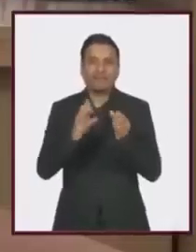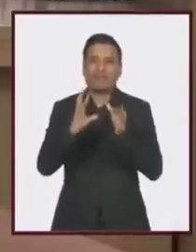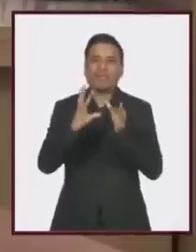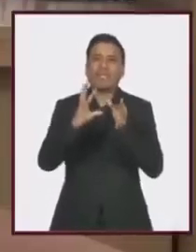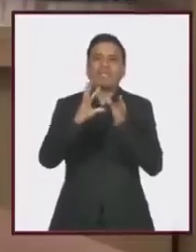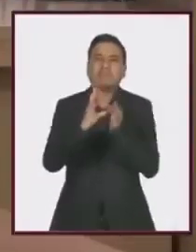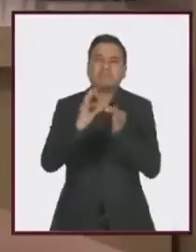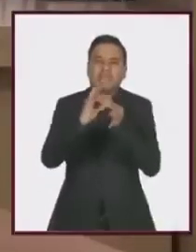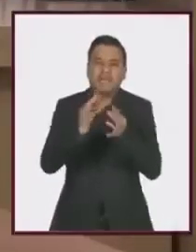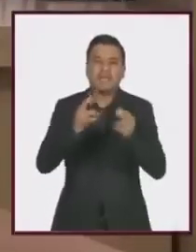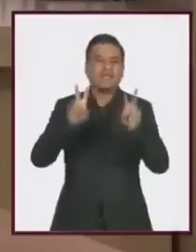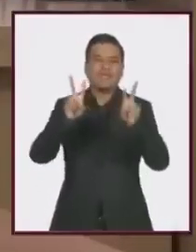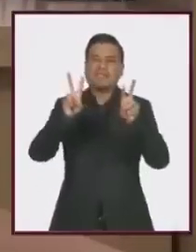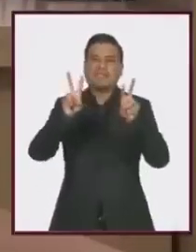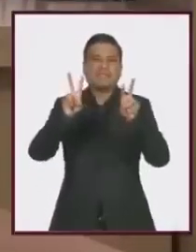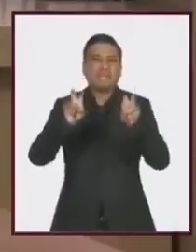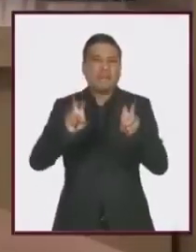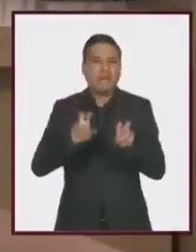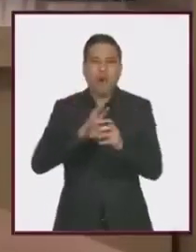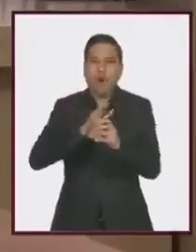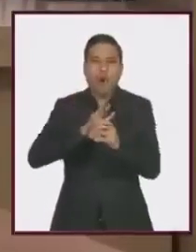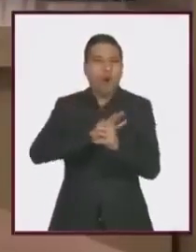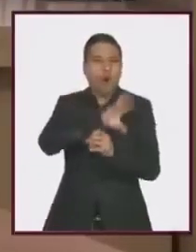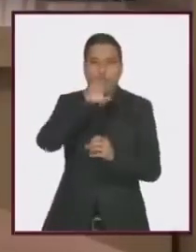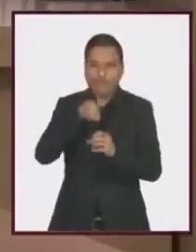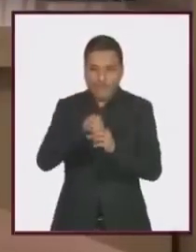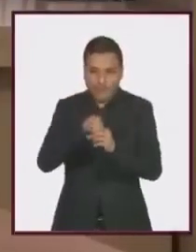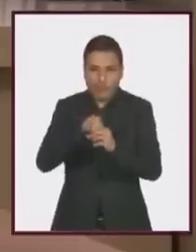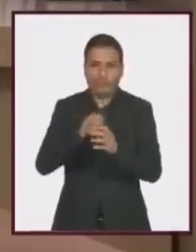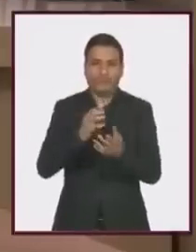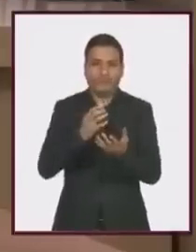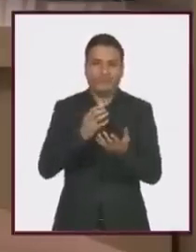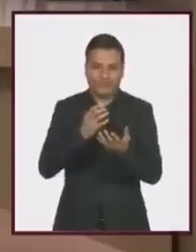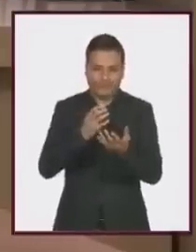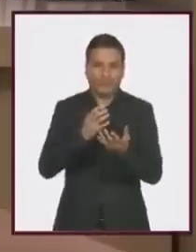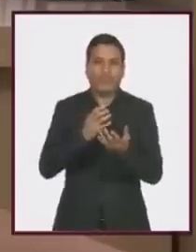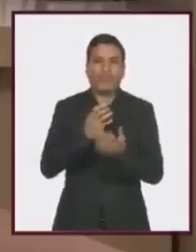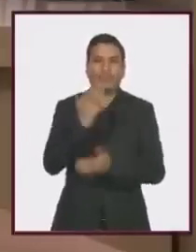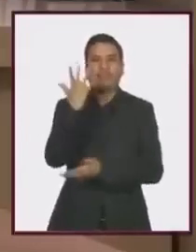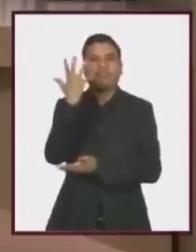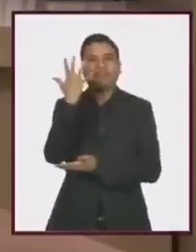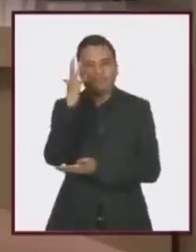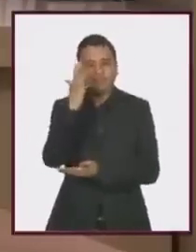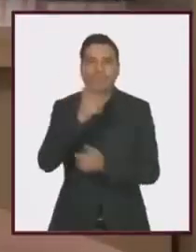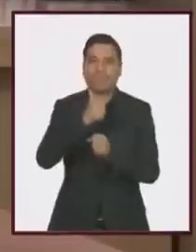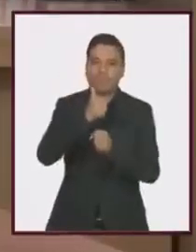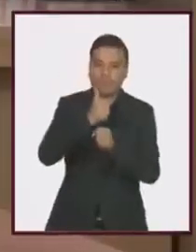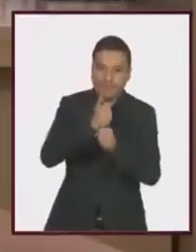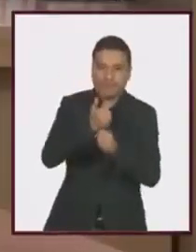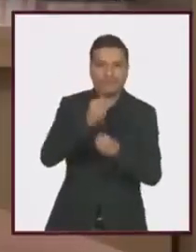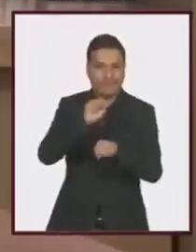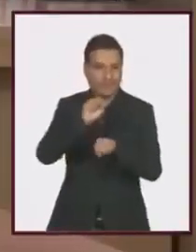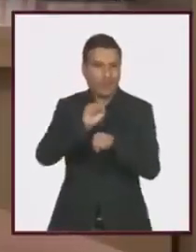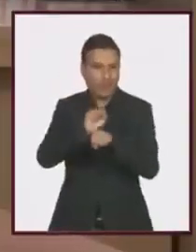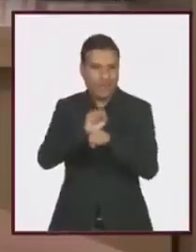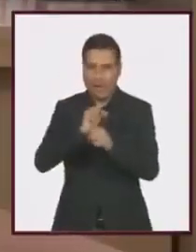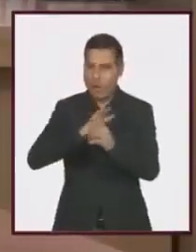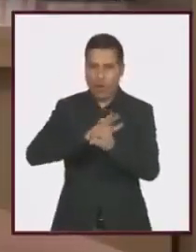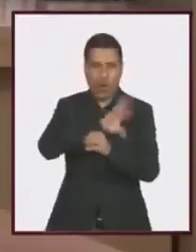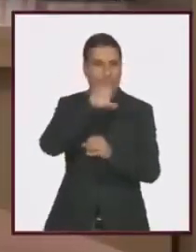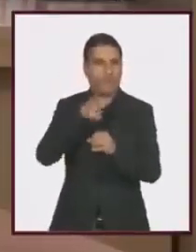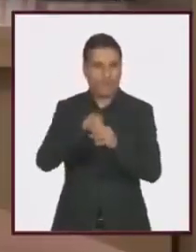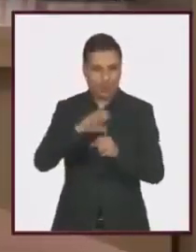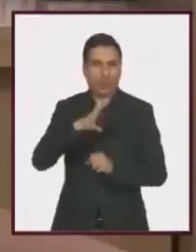los contenidos que se deben abordar desde la educación inicial hasta la educación secundaria y se van planteando, como les decía,